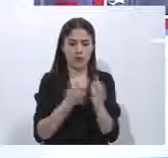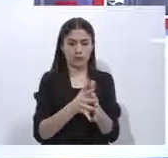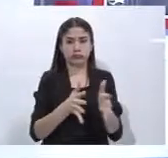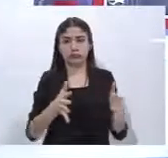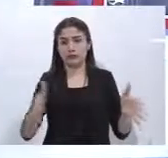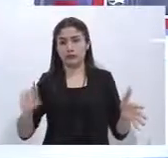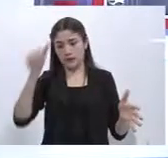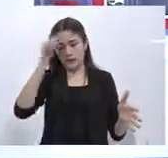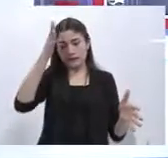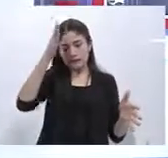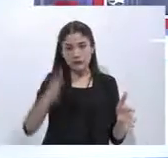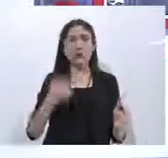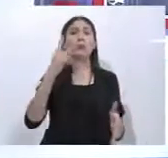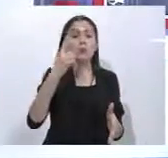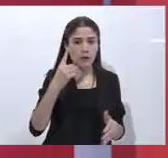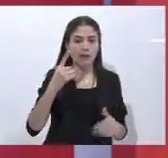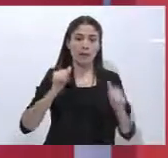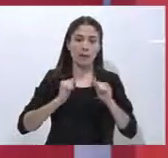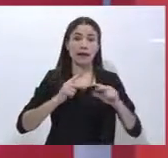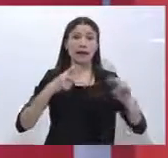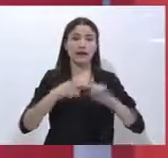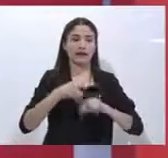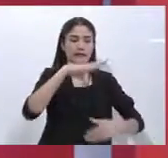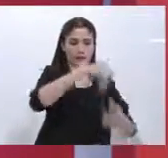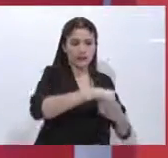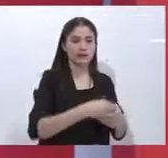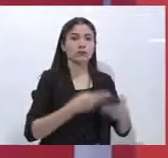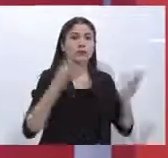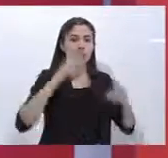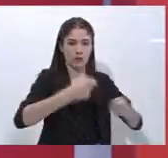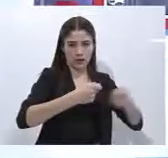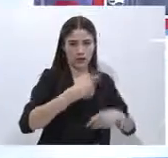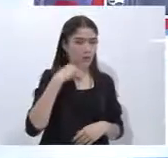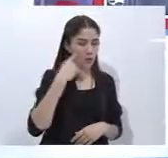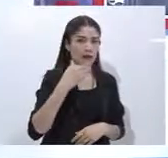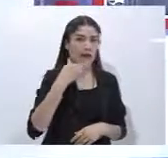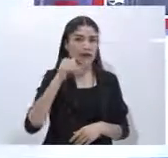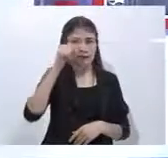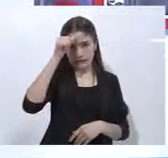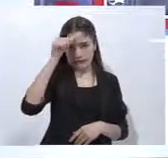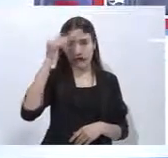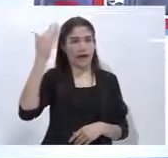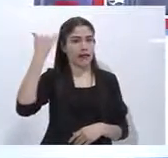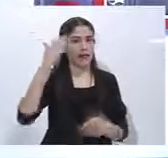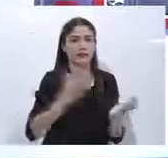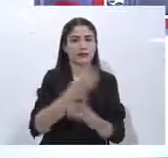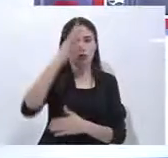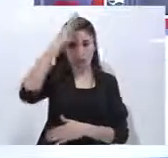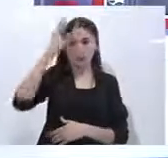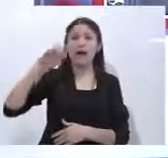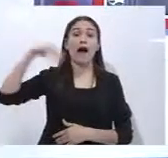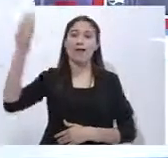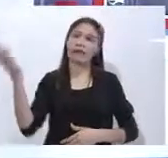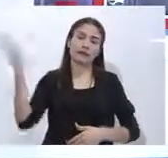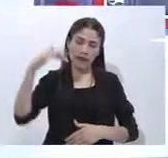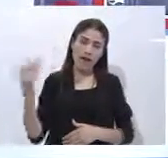afuera pero hoy estamos hablando de una producción de primera calidad de estos productos que veíamos aquí en estudio son de primera calidad realmente así que